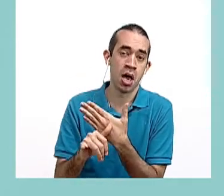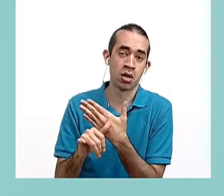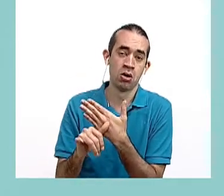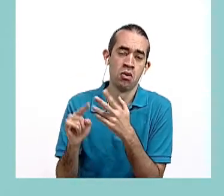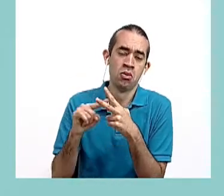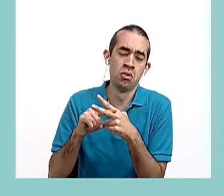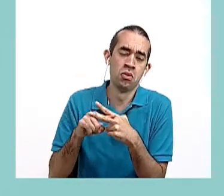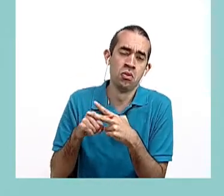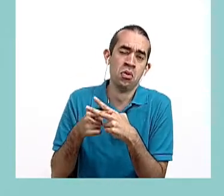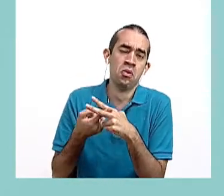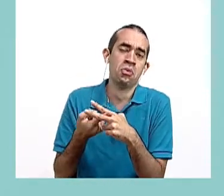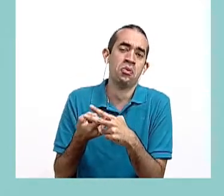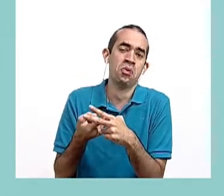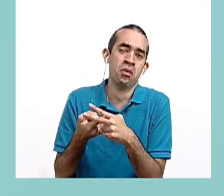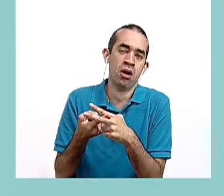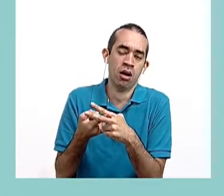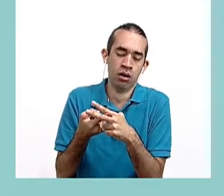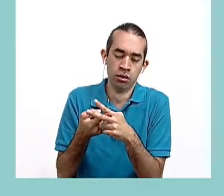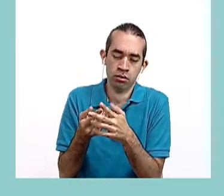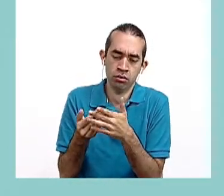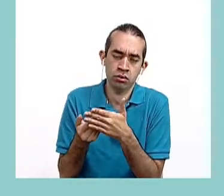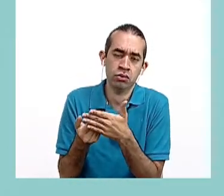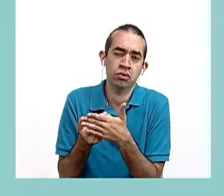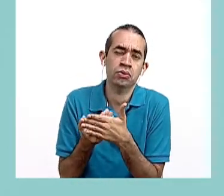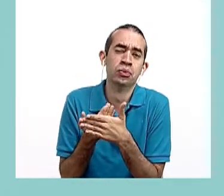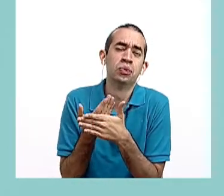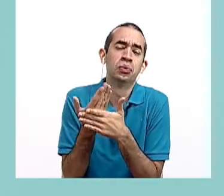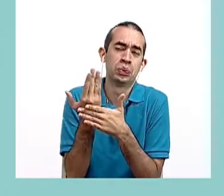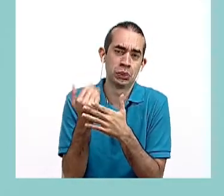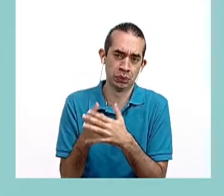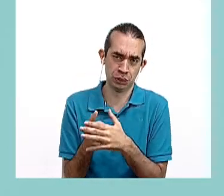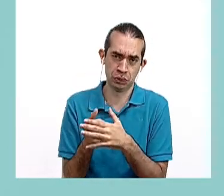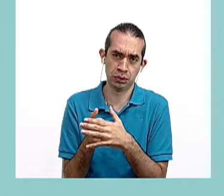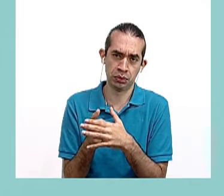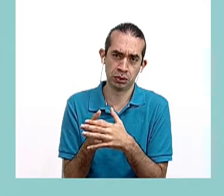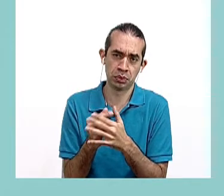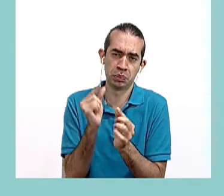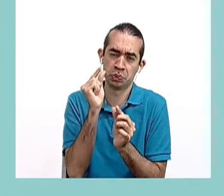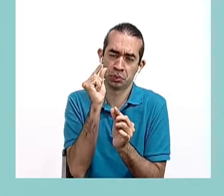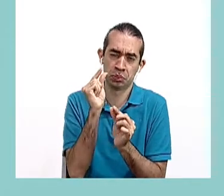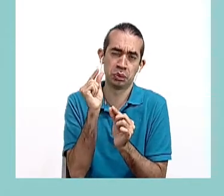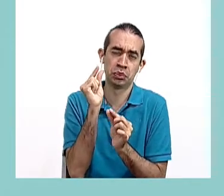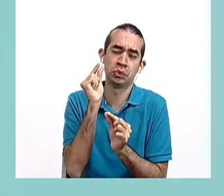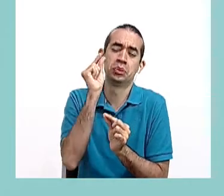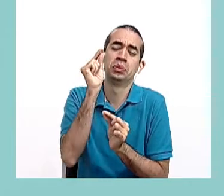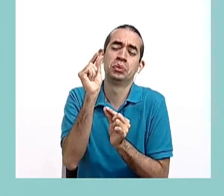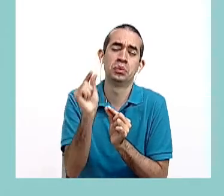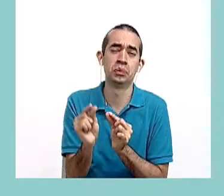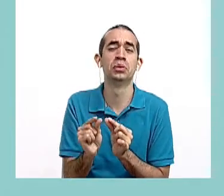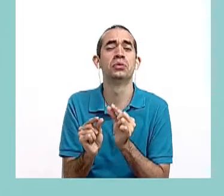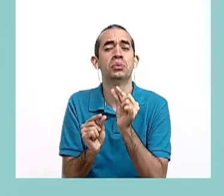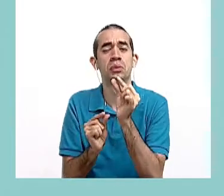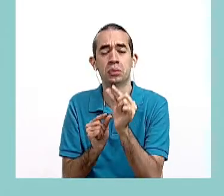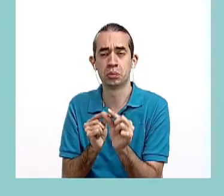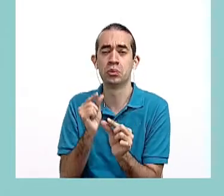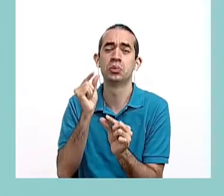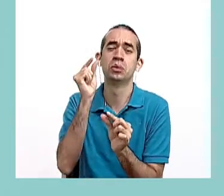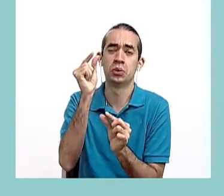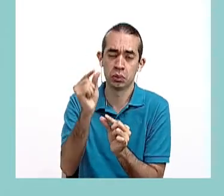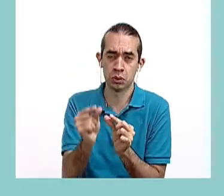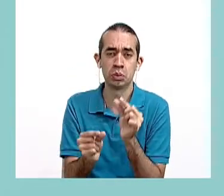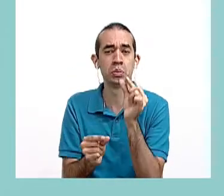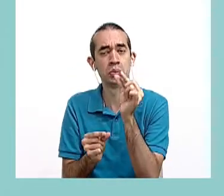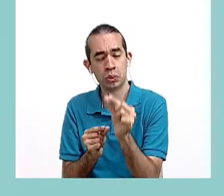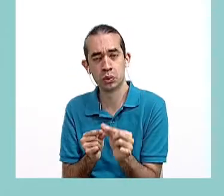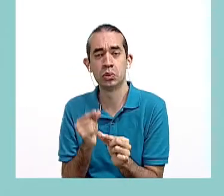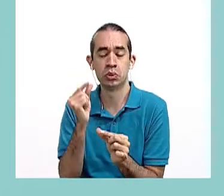comienza, es incipiente, apenas está dando los primeros etapas, días,